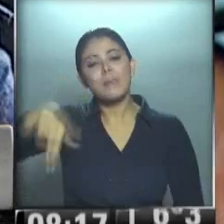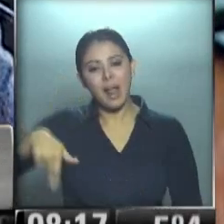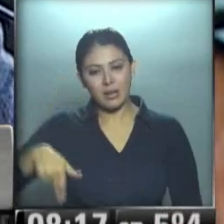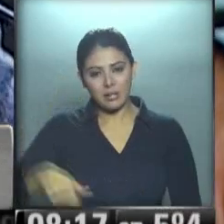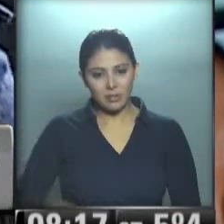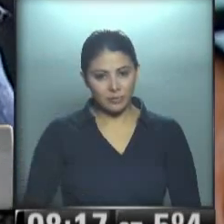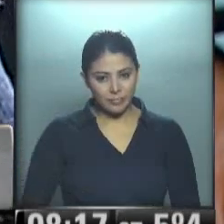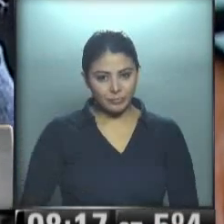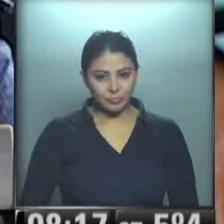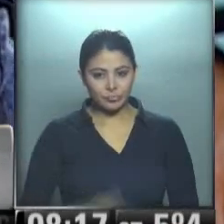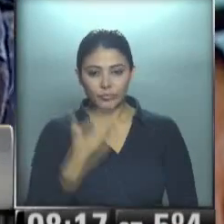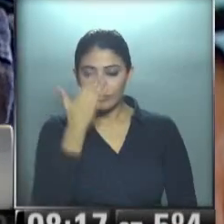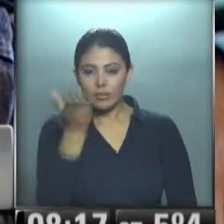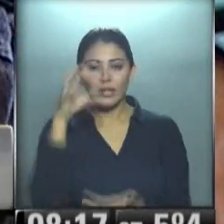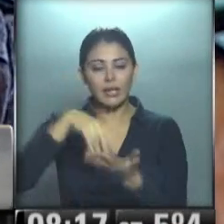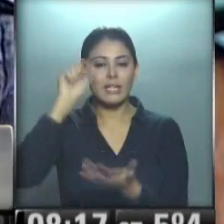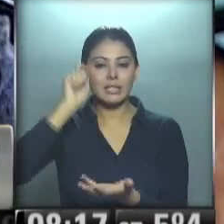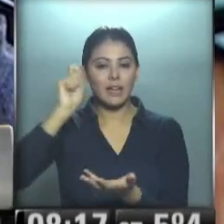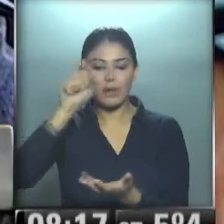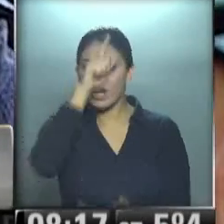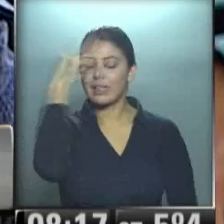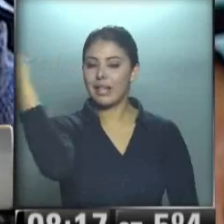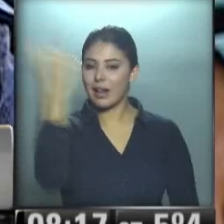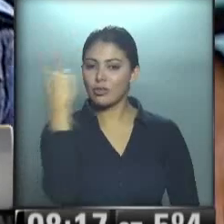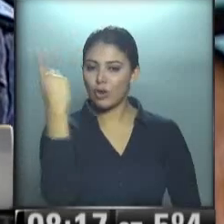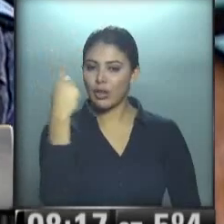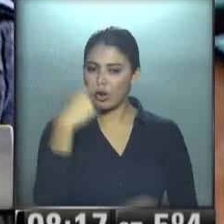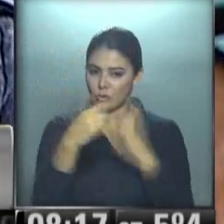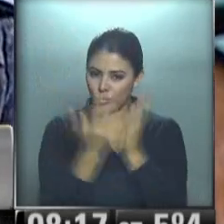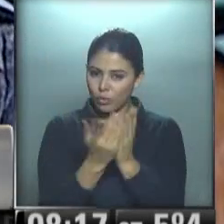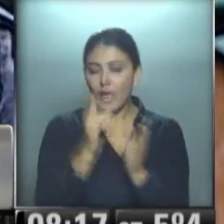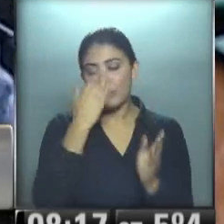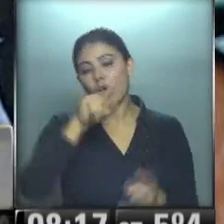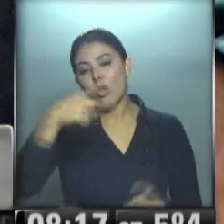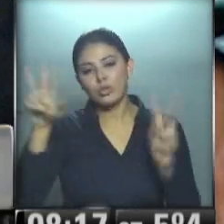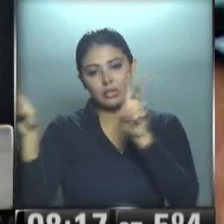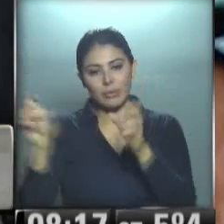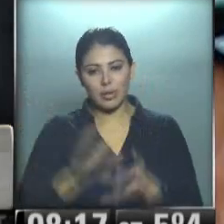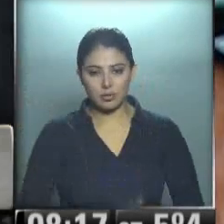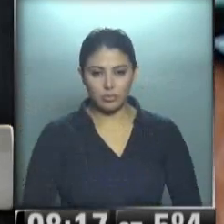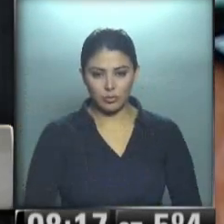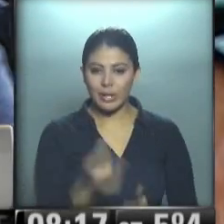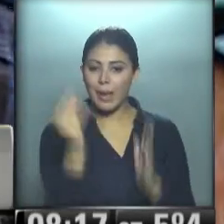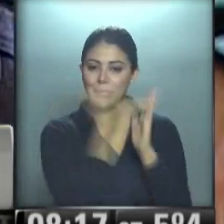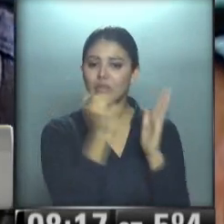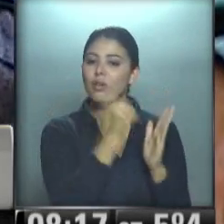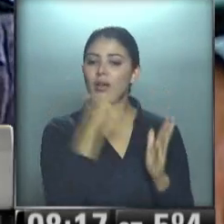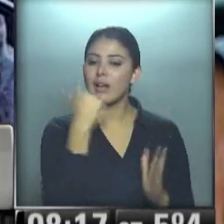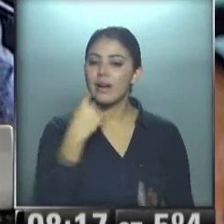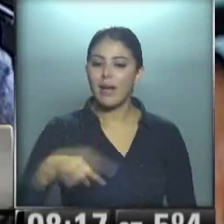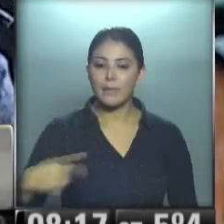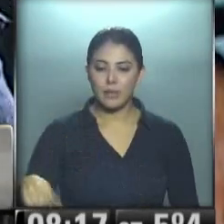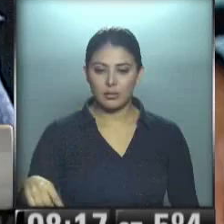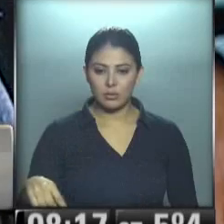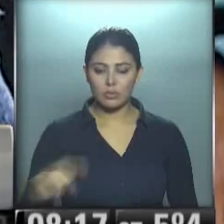es ir a tribunales internacionales respecto del tema ese por un lado el otro tema tiene que ver con el precio de los medicamentos y efectivamente